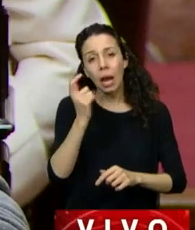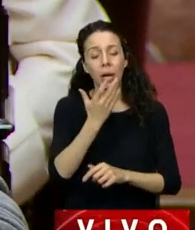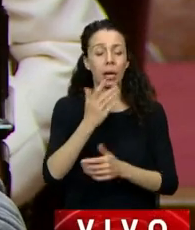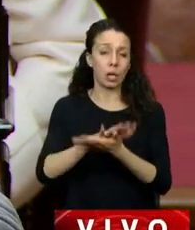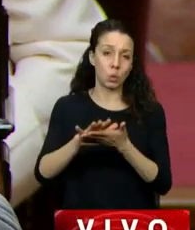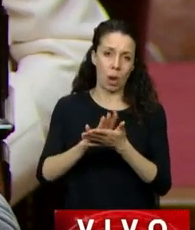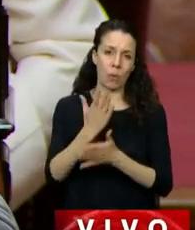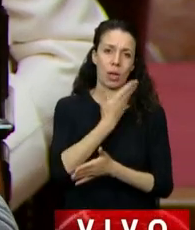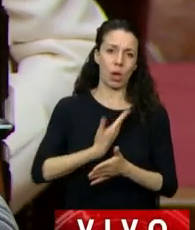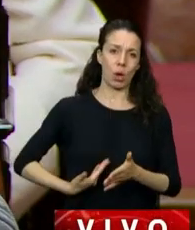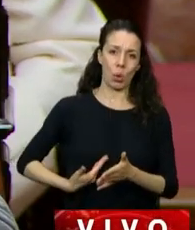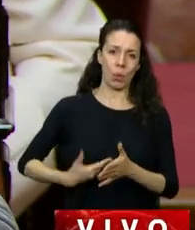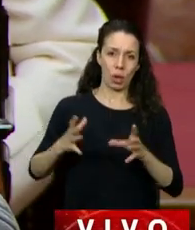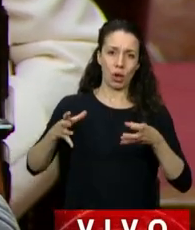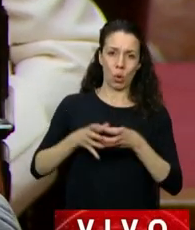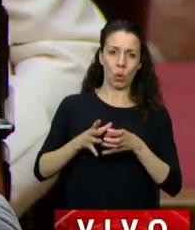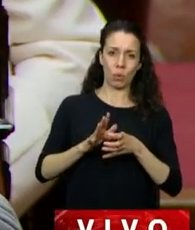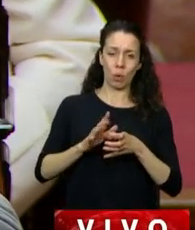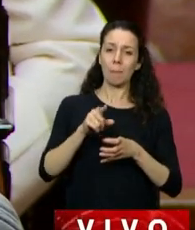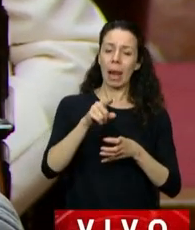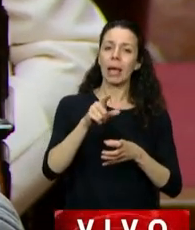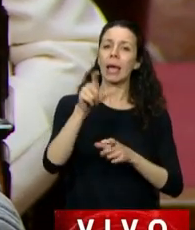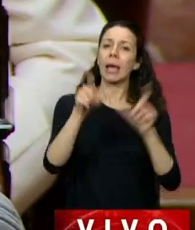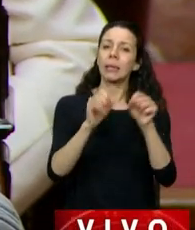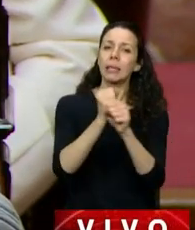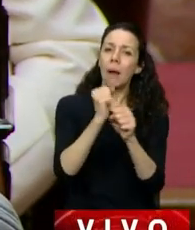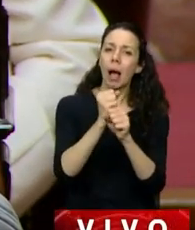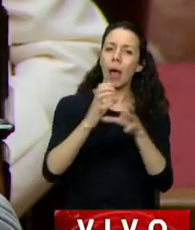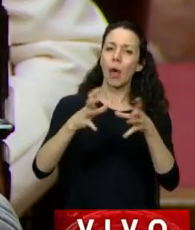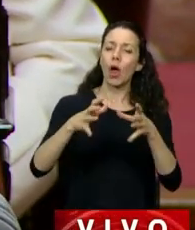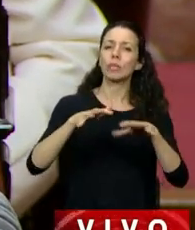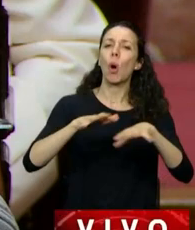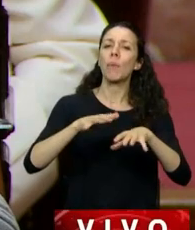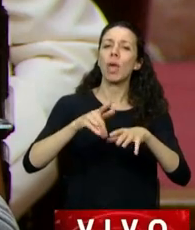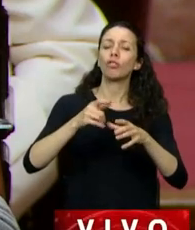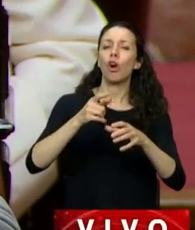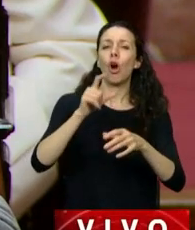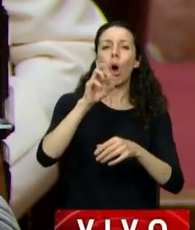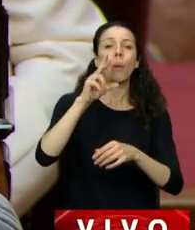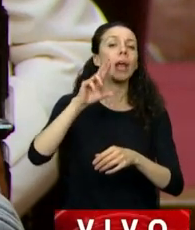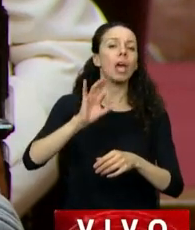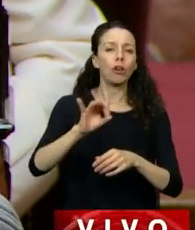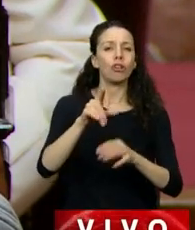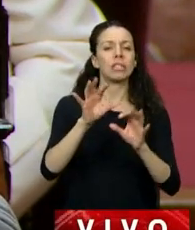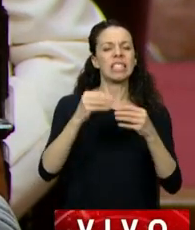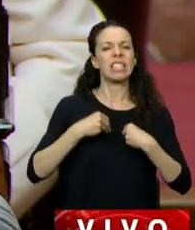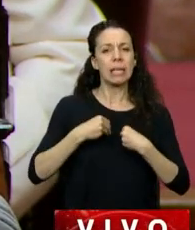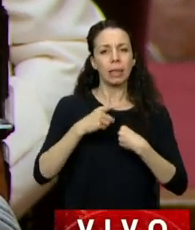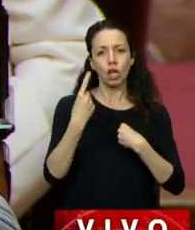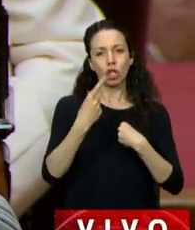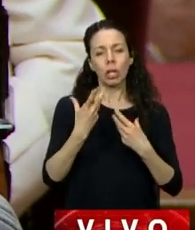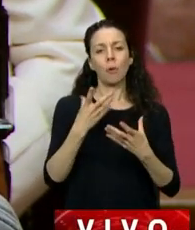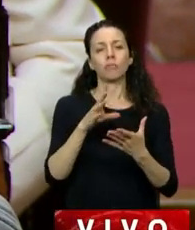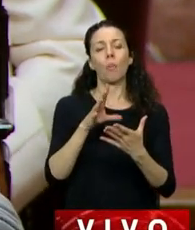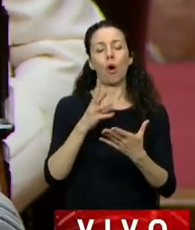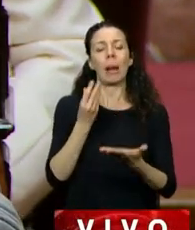que el movimiento obrero se sienta representado por nuestro gobierno y nuestro frente. Tenemos que registrar que son numerosos los